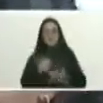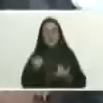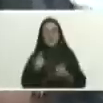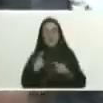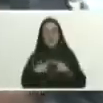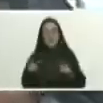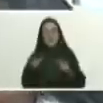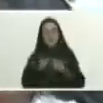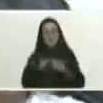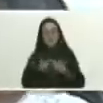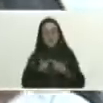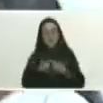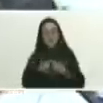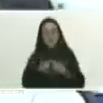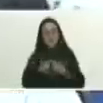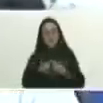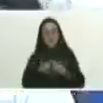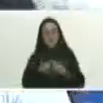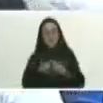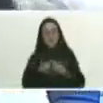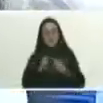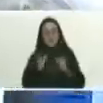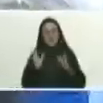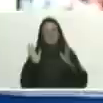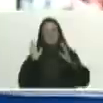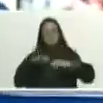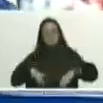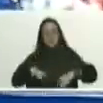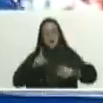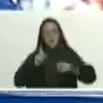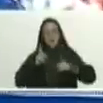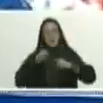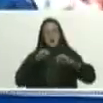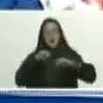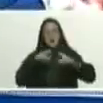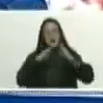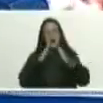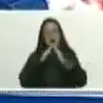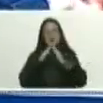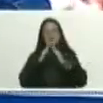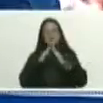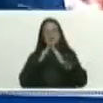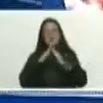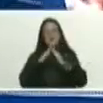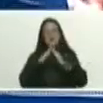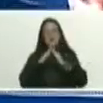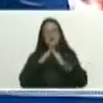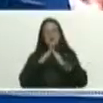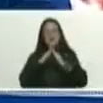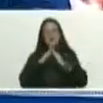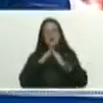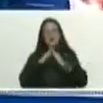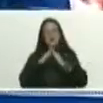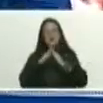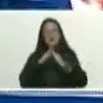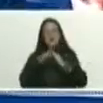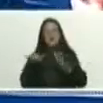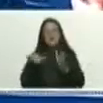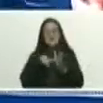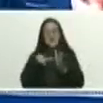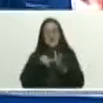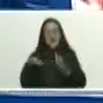que es la demolición de aquellas estructuras y viviendas que están en la